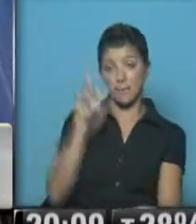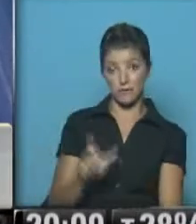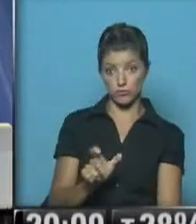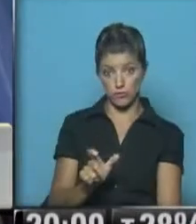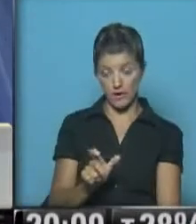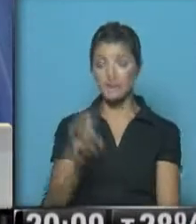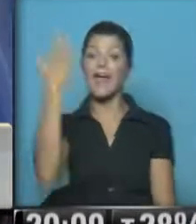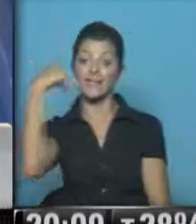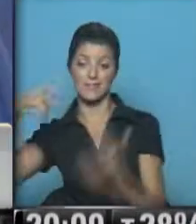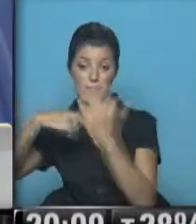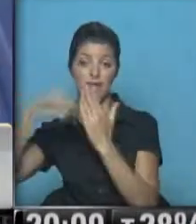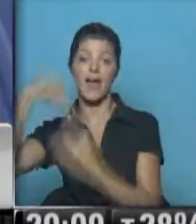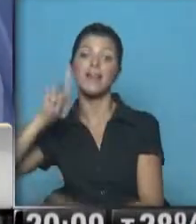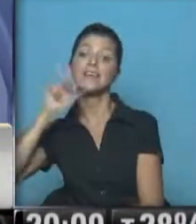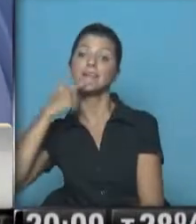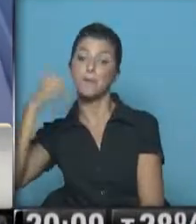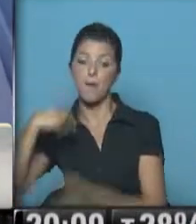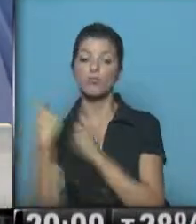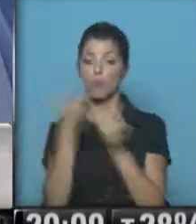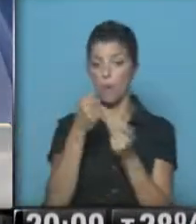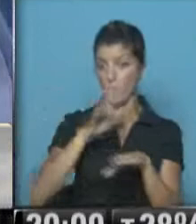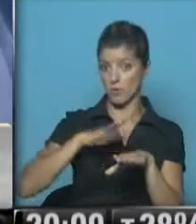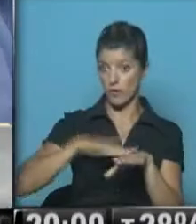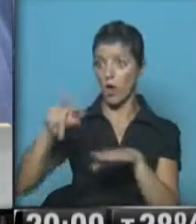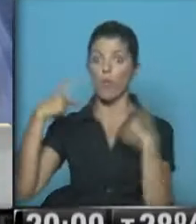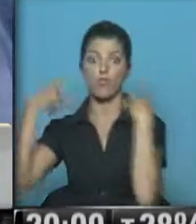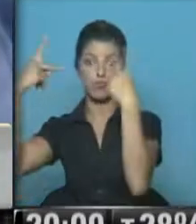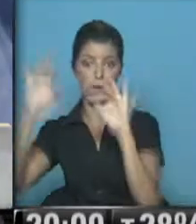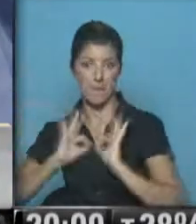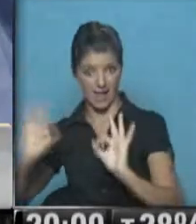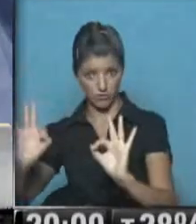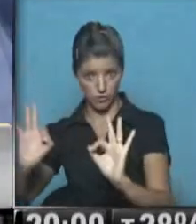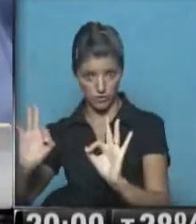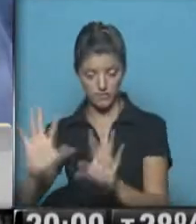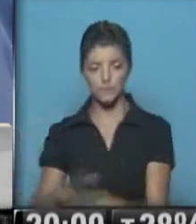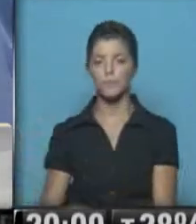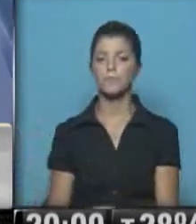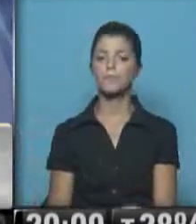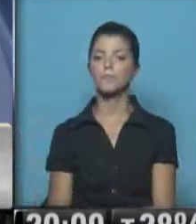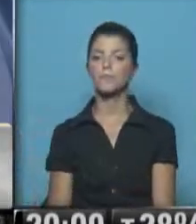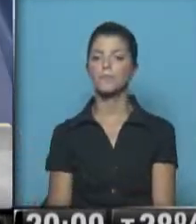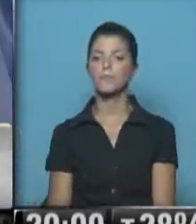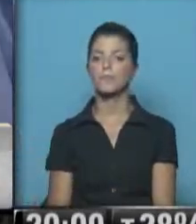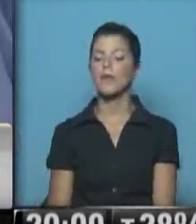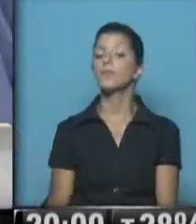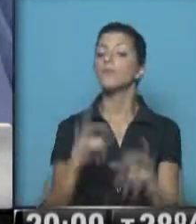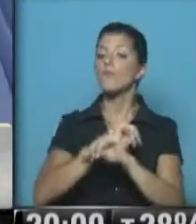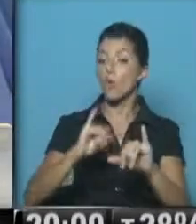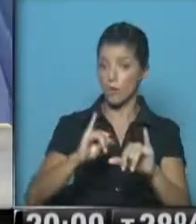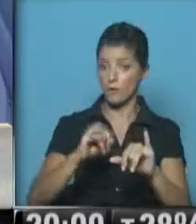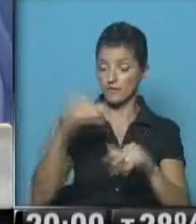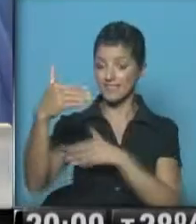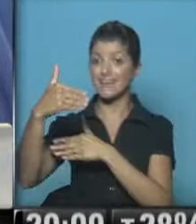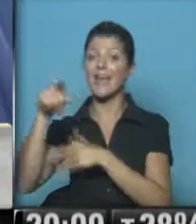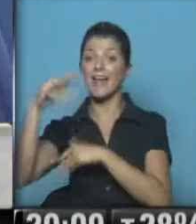Nisman había dejado a cargo de la fiscalía cuando él no está, es decir, su subrogante. Se confirmó en las cajas